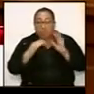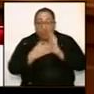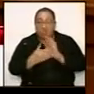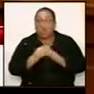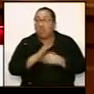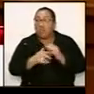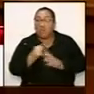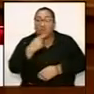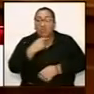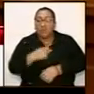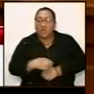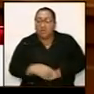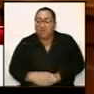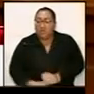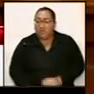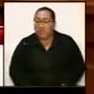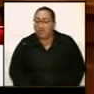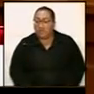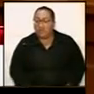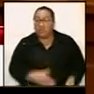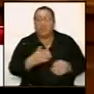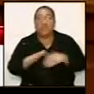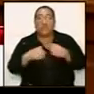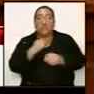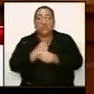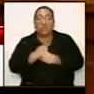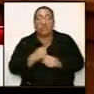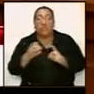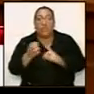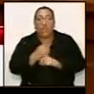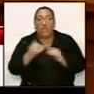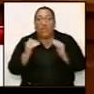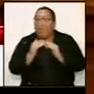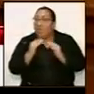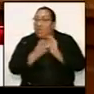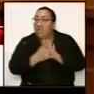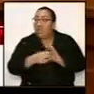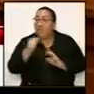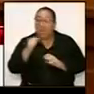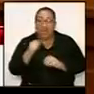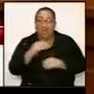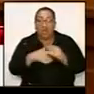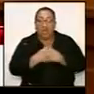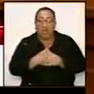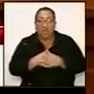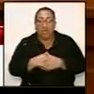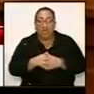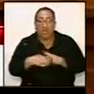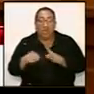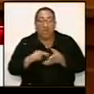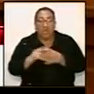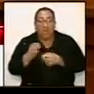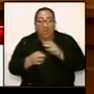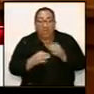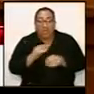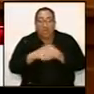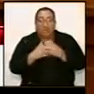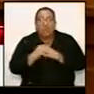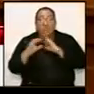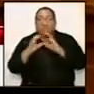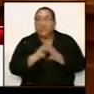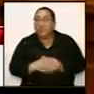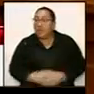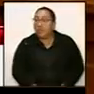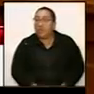a la mujer y que como parte de la estrategia en alcanzar la igualdad de derechos, se opta por hacerla explícita en la